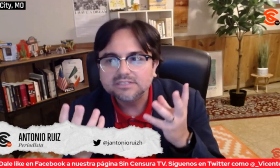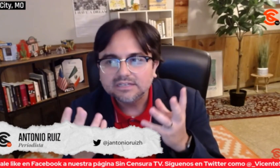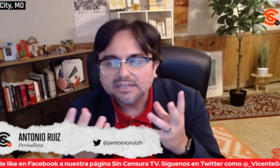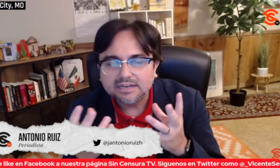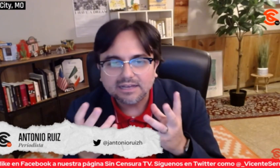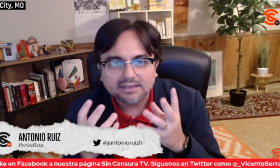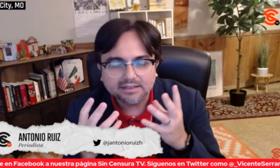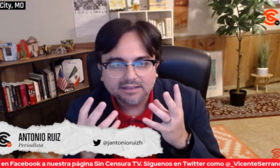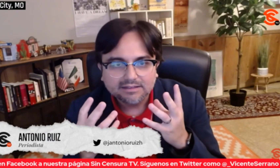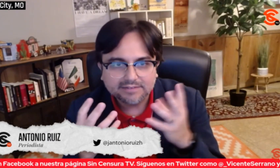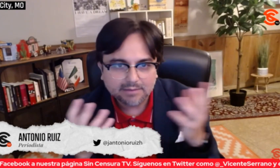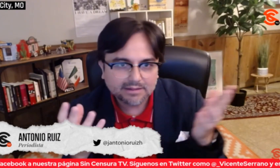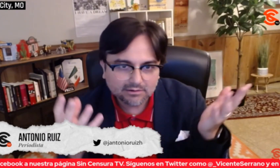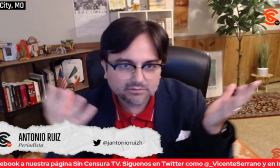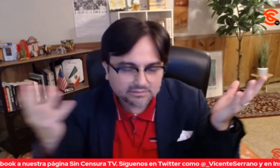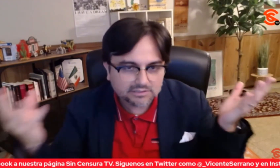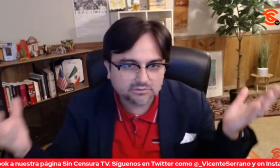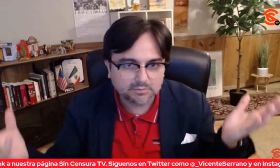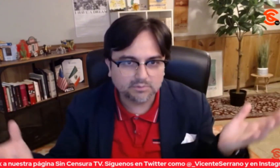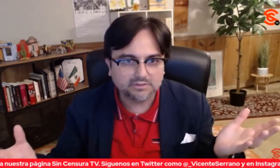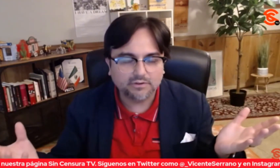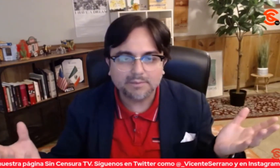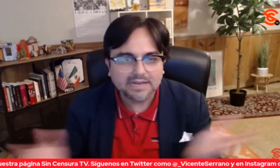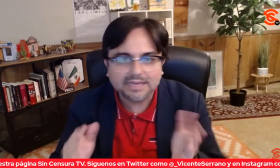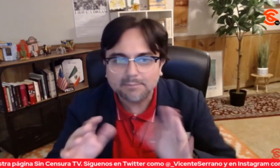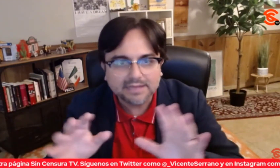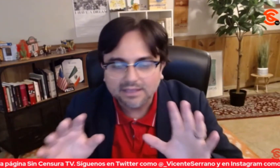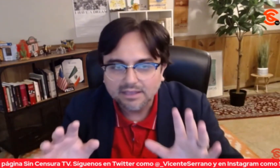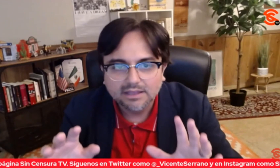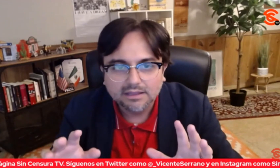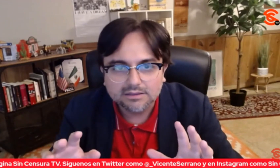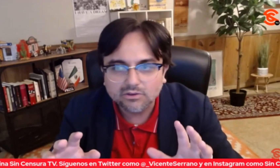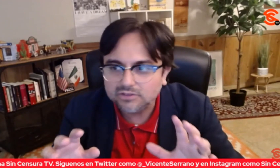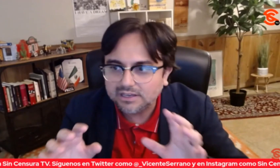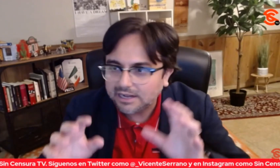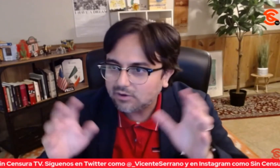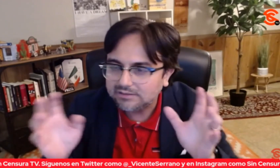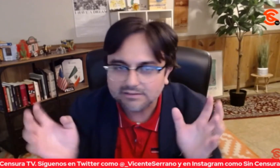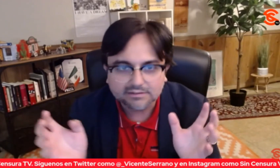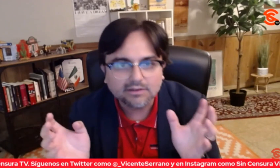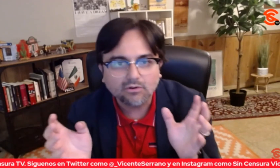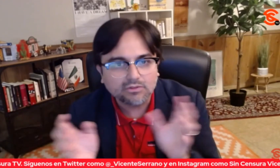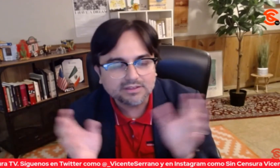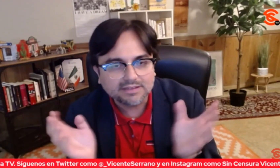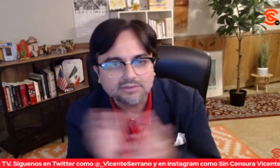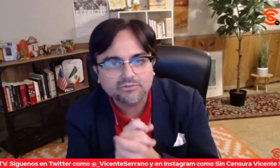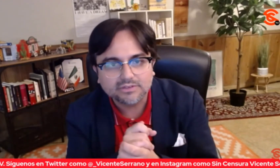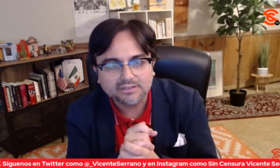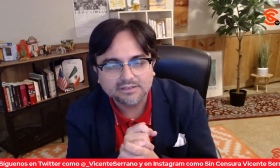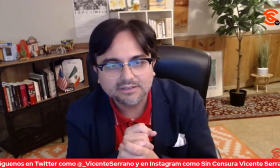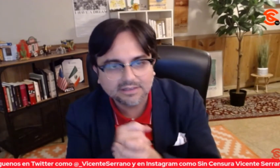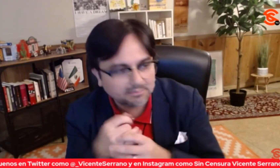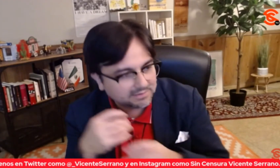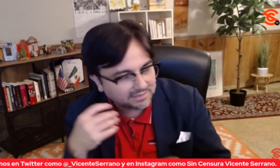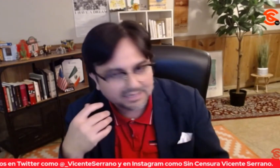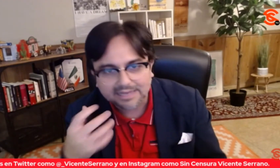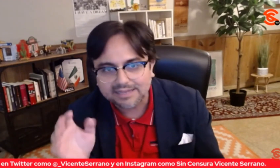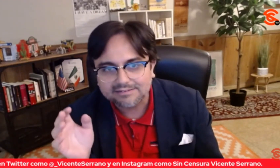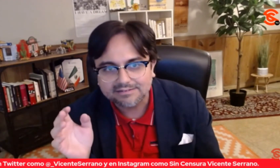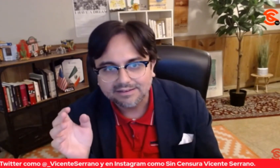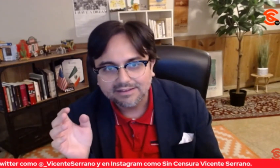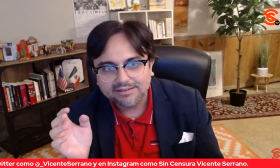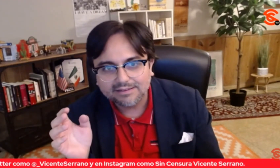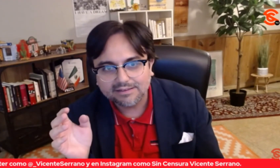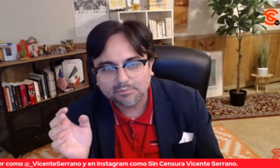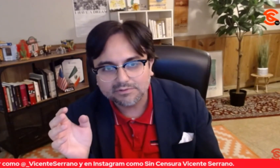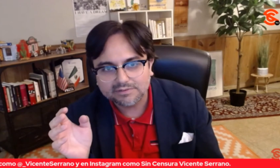¿no? En la que se habla de los distintos tipos de familia y que, mire, no se crearon hace 5 o 10 años, que llevan ya